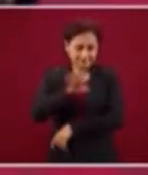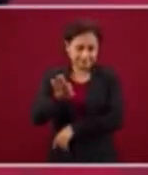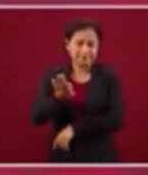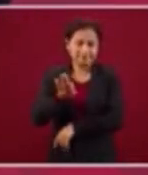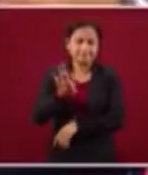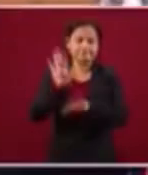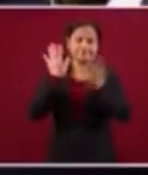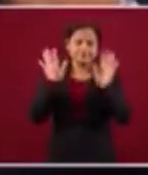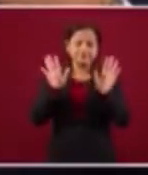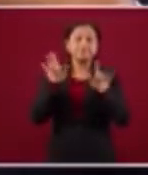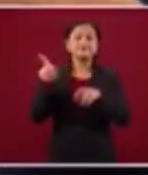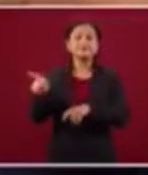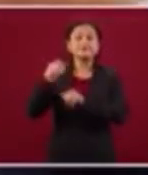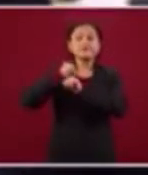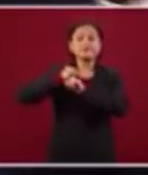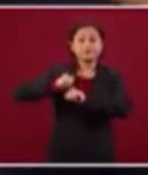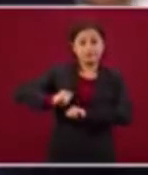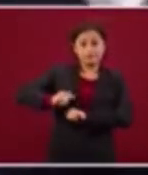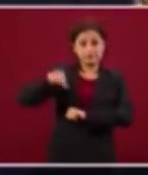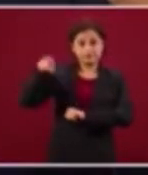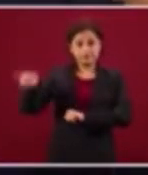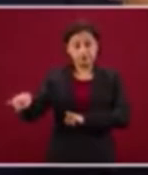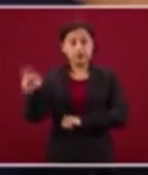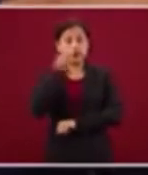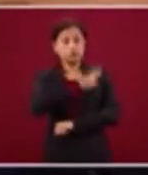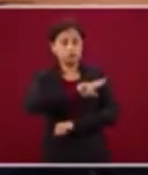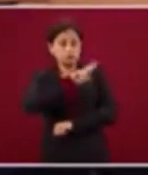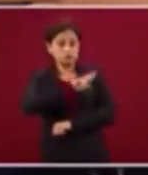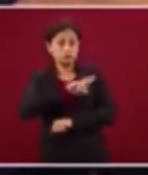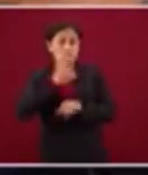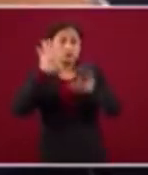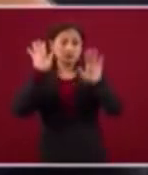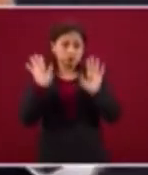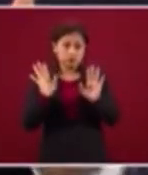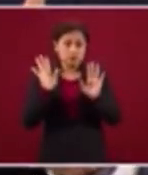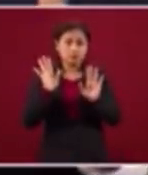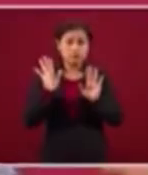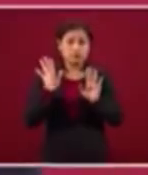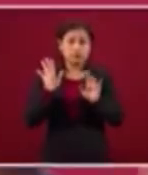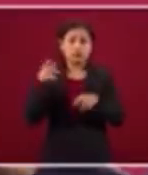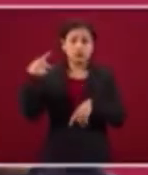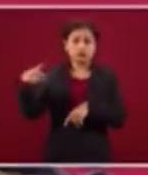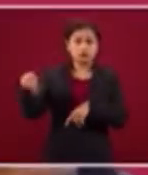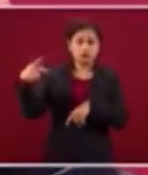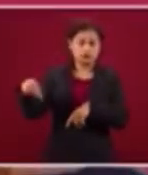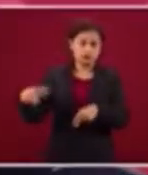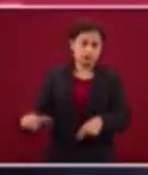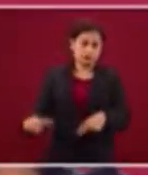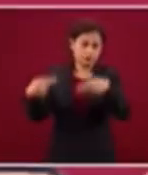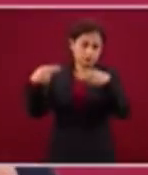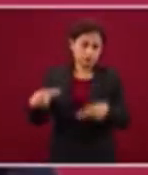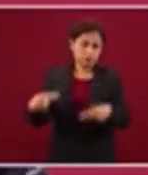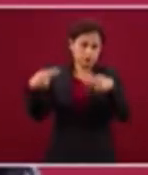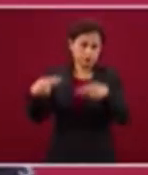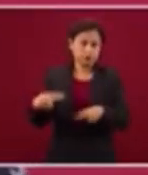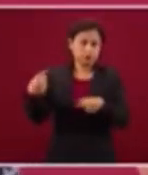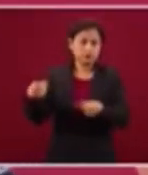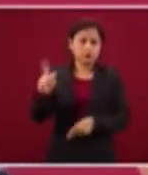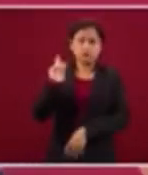lo renta, si quiere, es su empresa, su negocio, recibe su